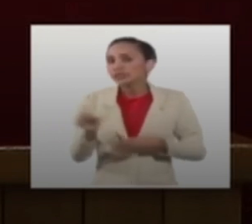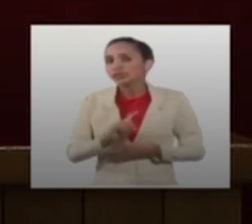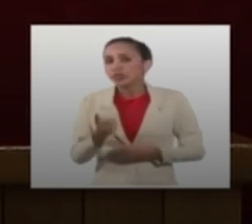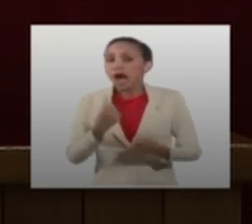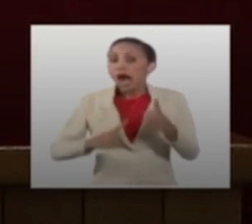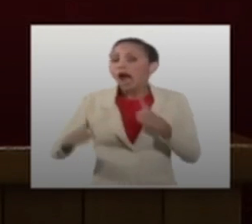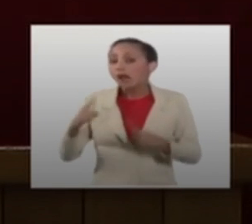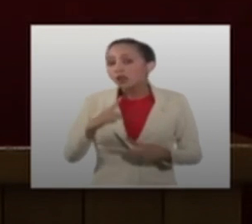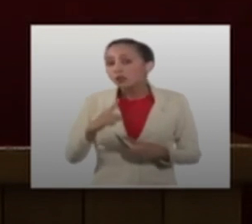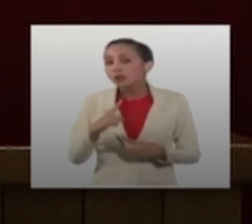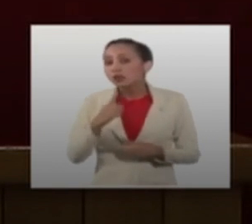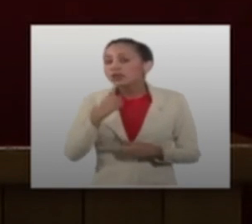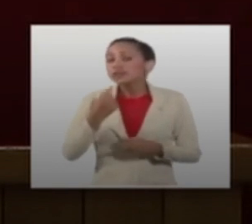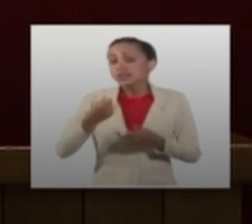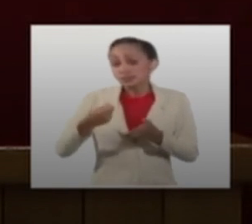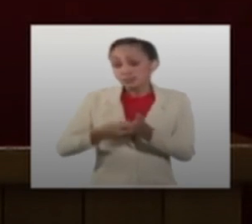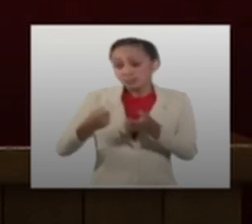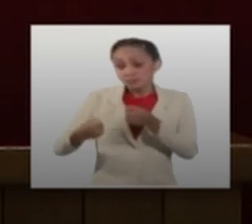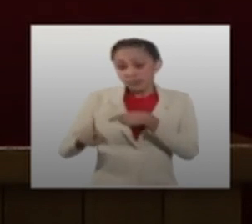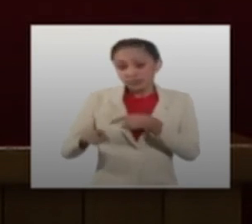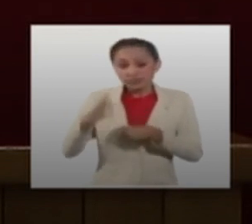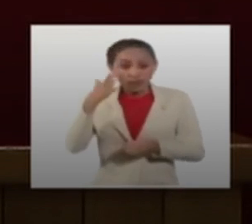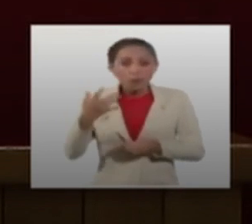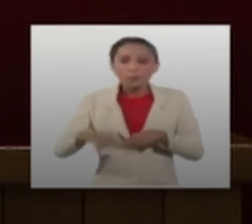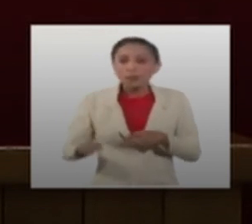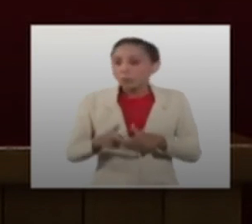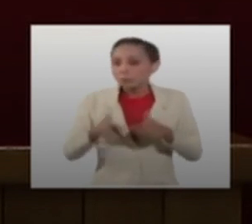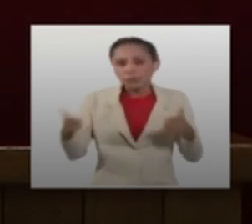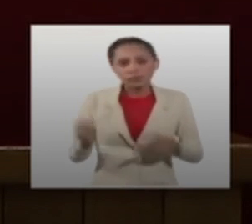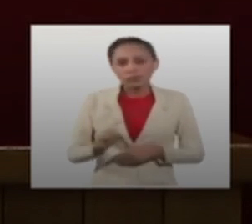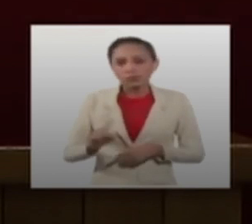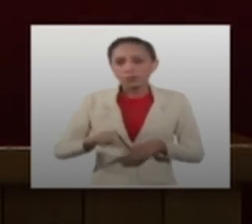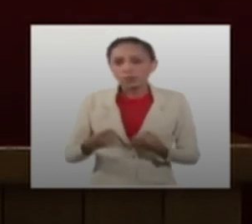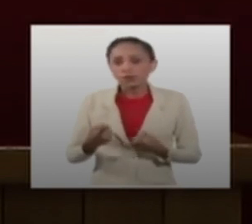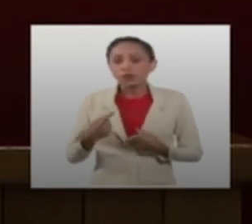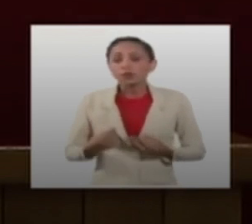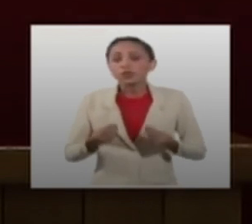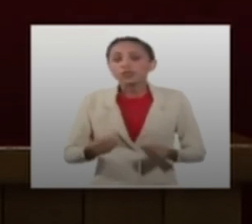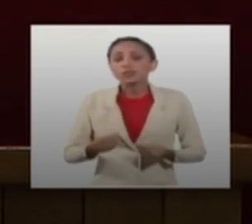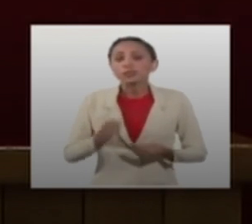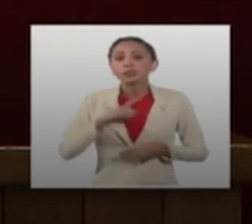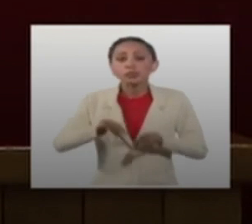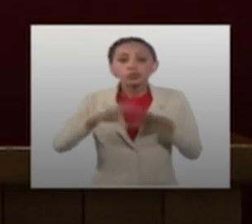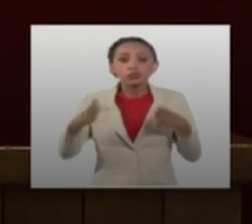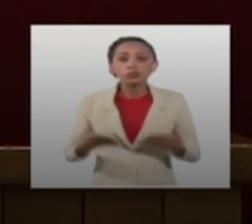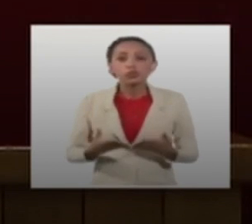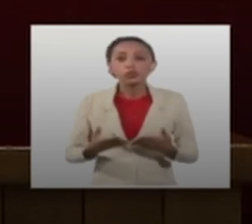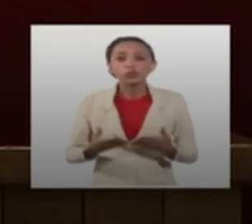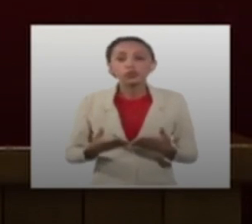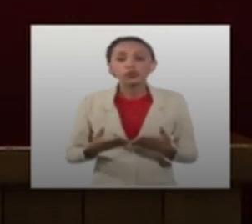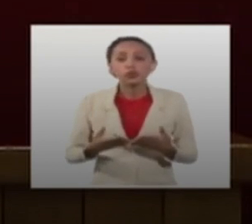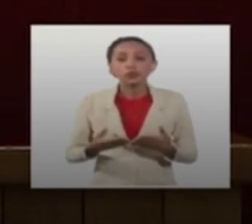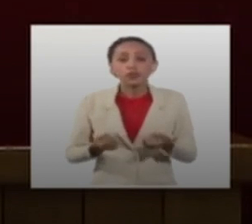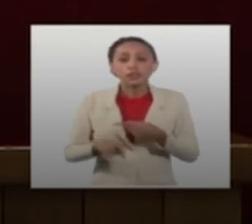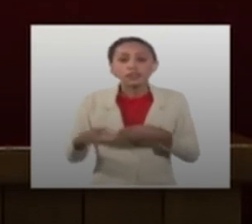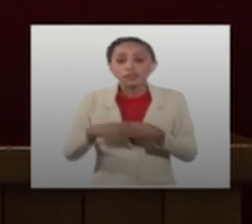Algunos exportan, pero no es la mayoría. Y entonces cuando usted le pone que todos los bienes y servicios se los va a vender en divisa,